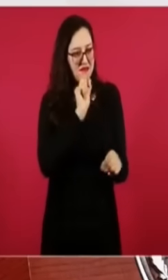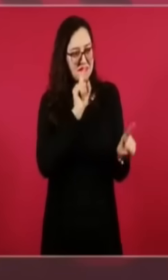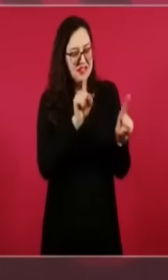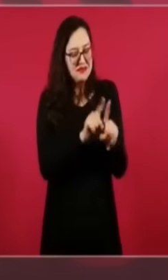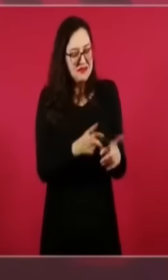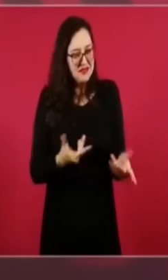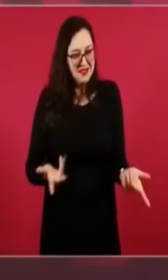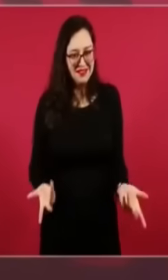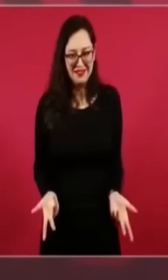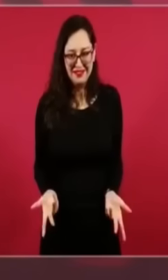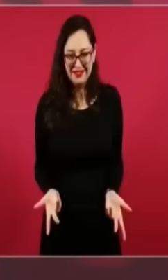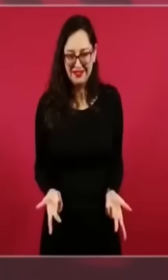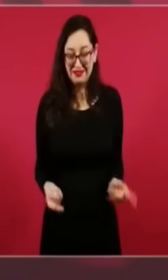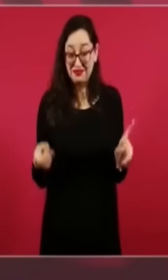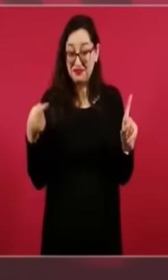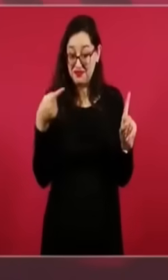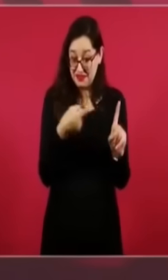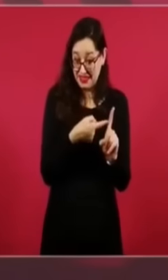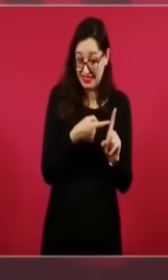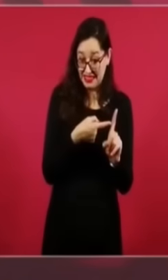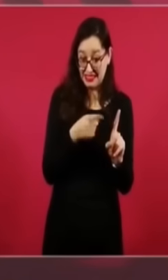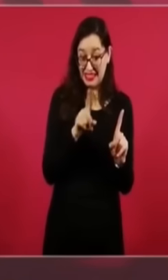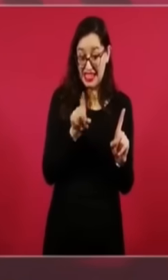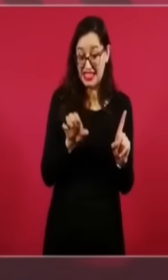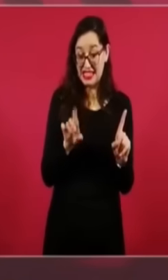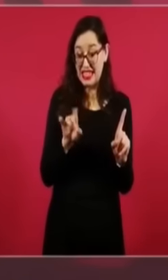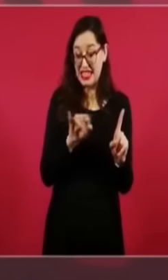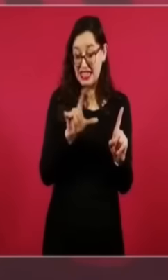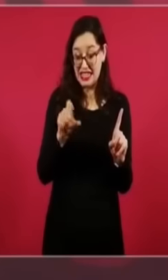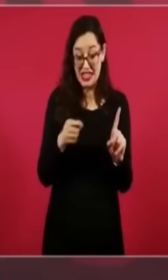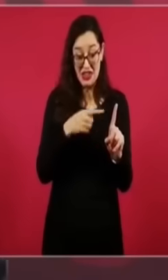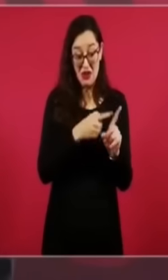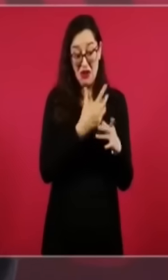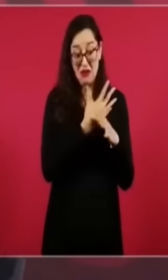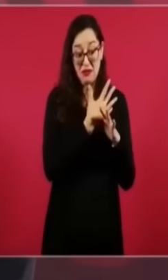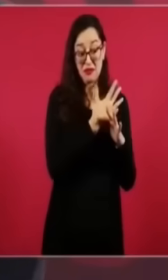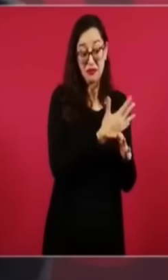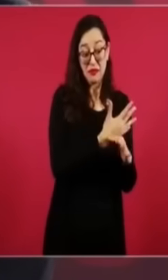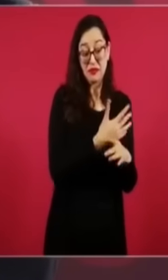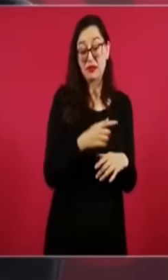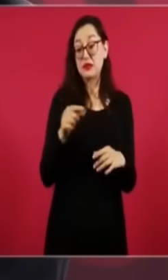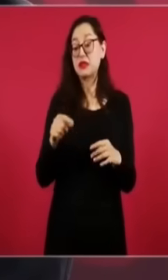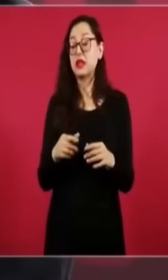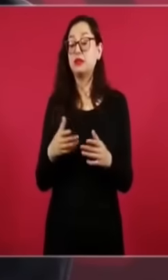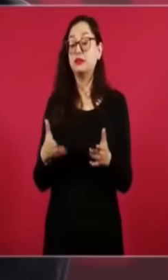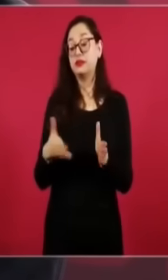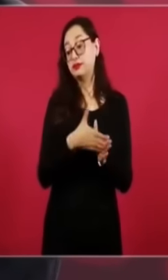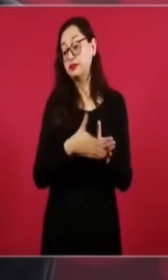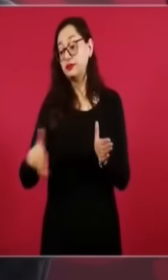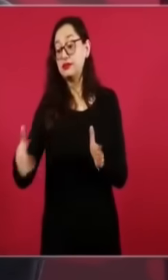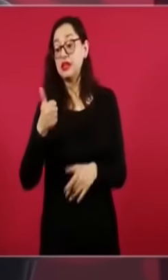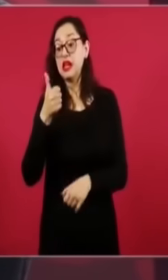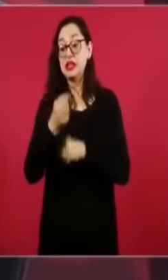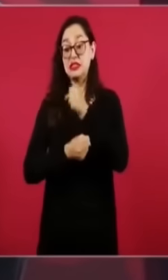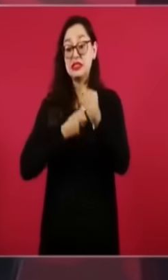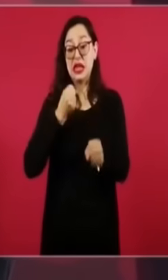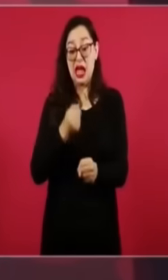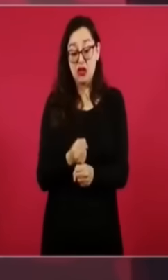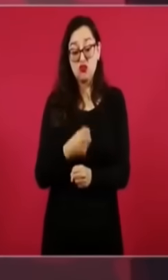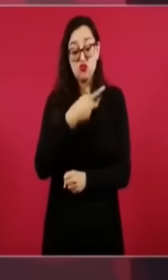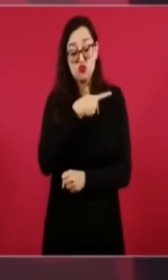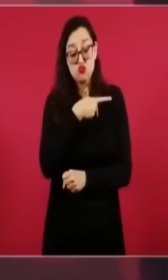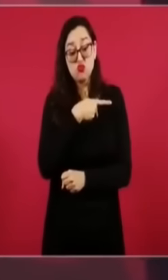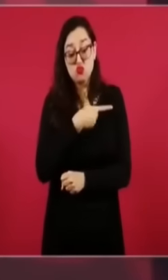Zedillo diciendo que si se redujo la pobreza en nuestro gobierno es